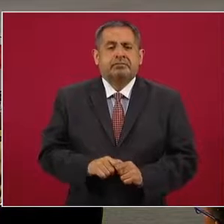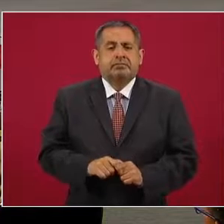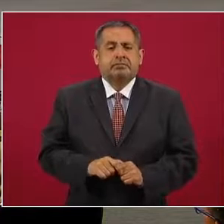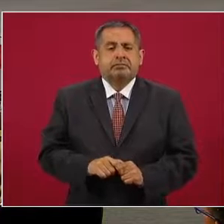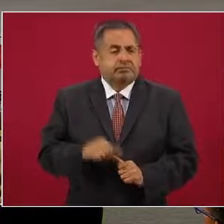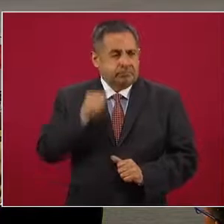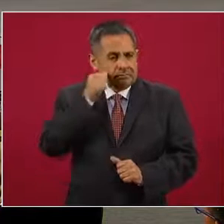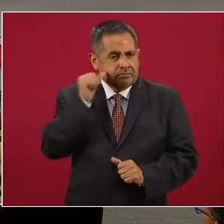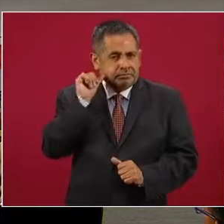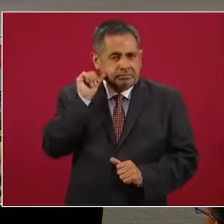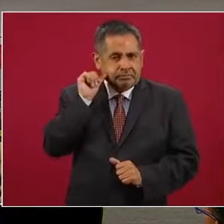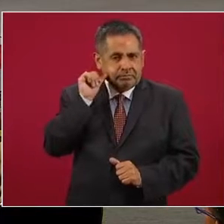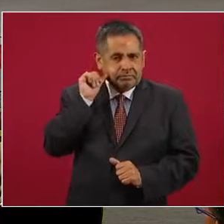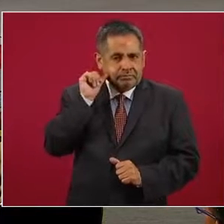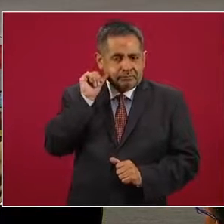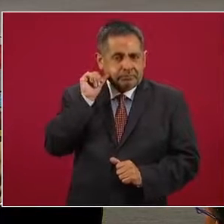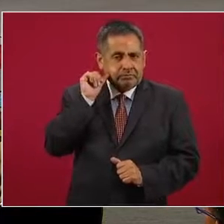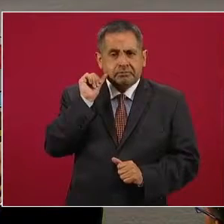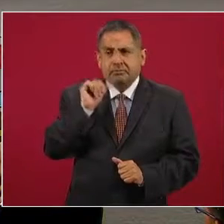Hasta ayer.